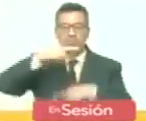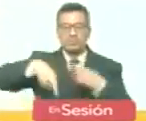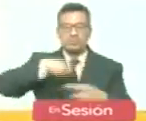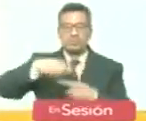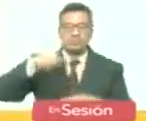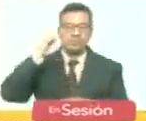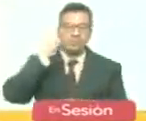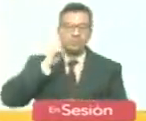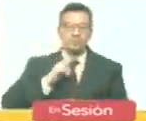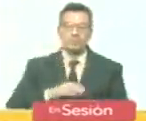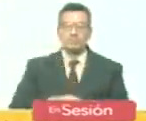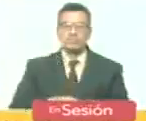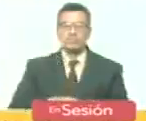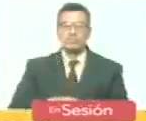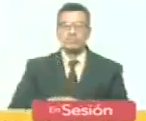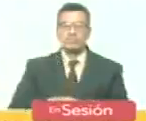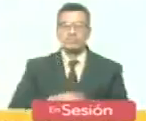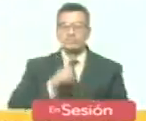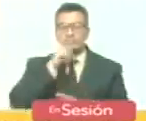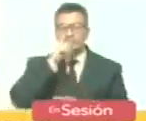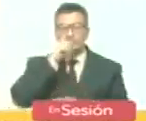bolivariana.